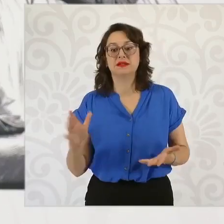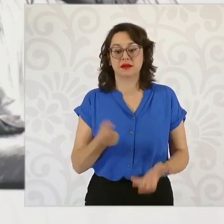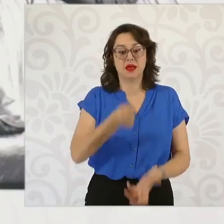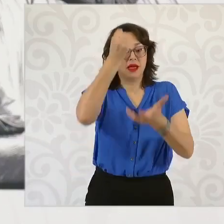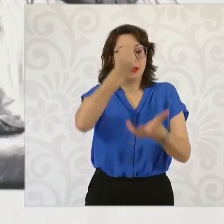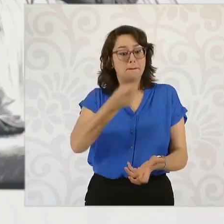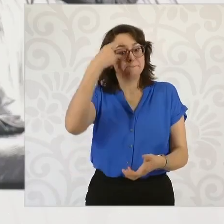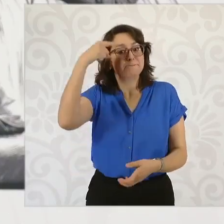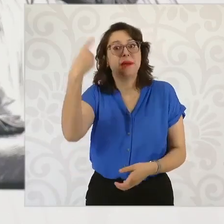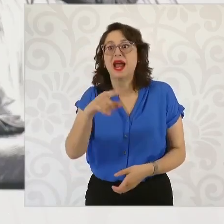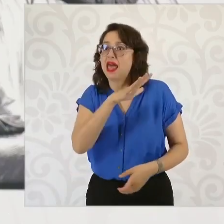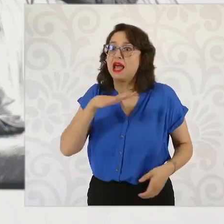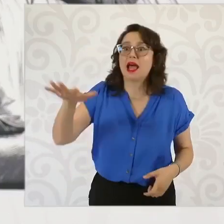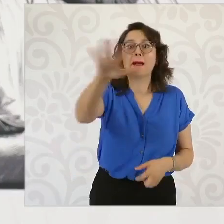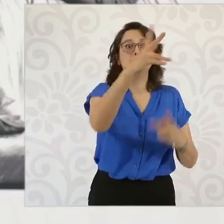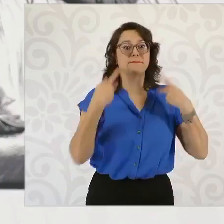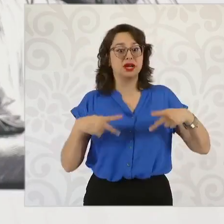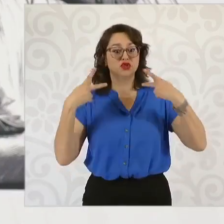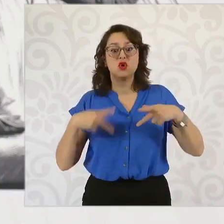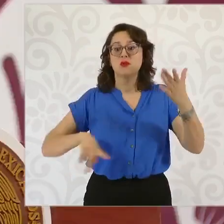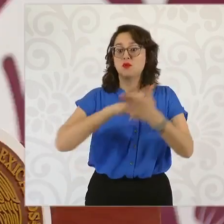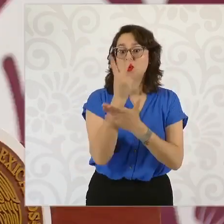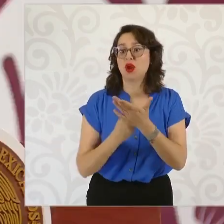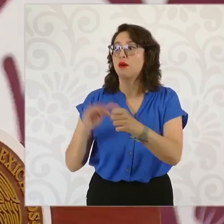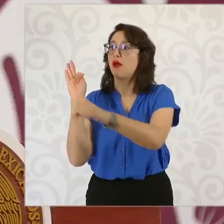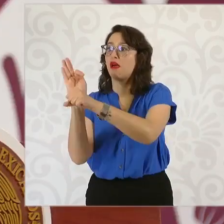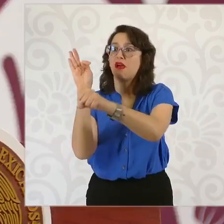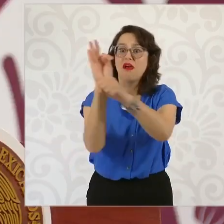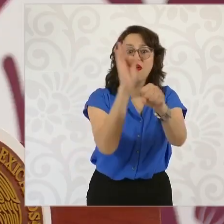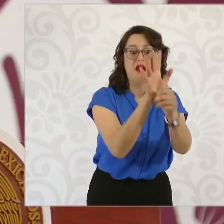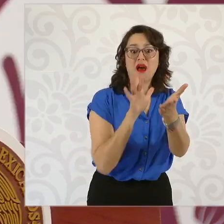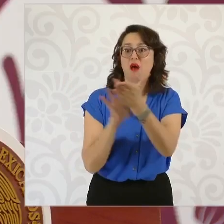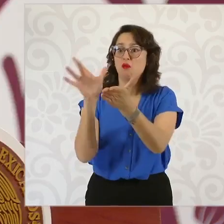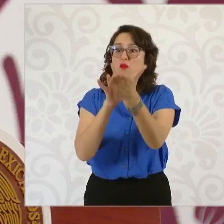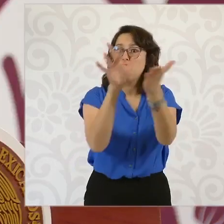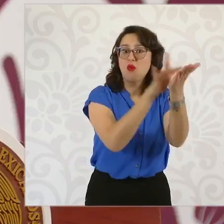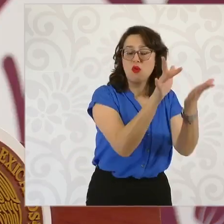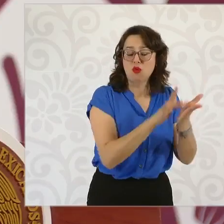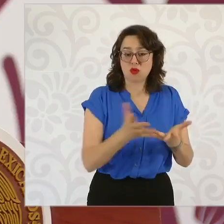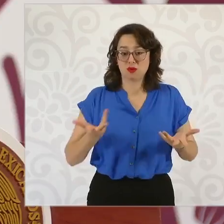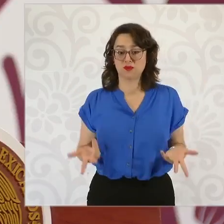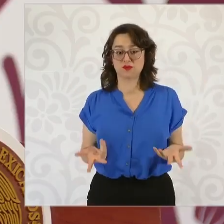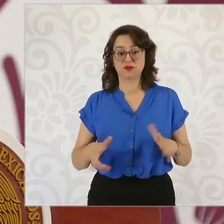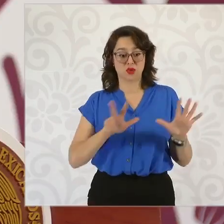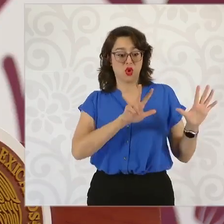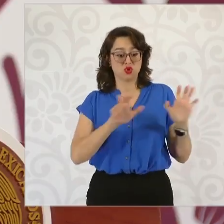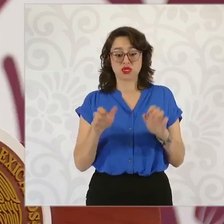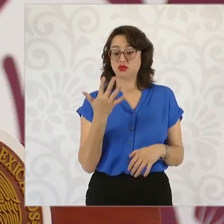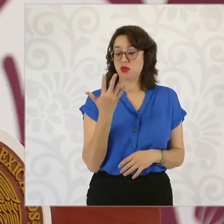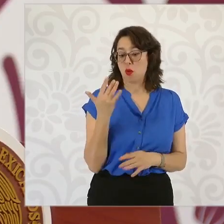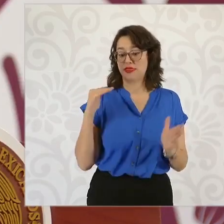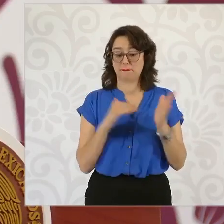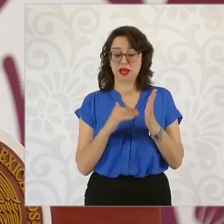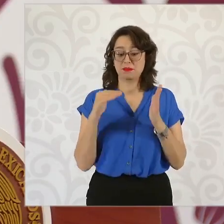de bienestar. Es decir, los programas de bienestar hoy tienen un presupuesto de 850,000 millones